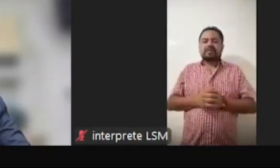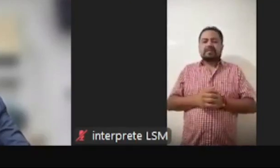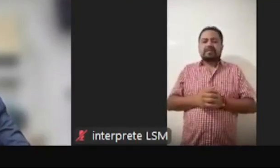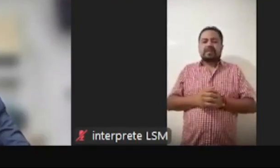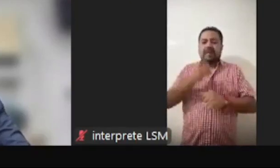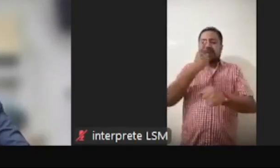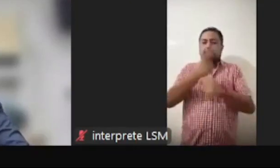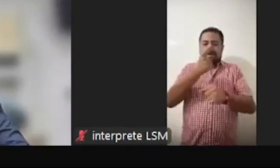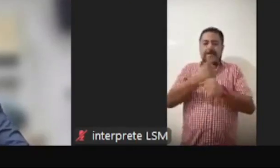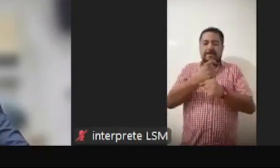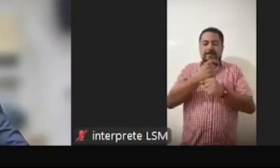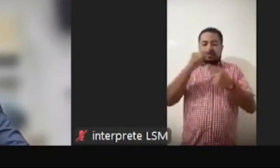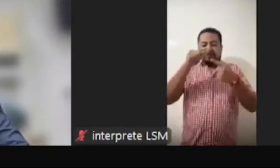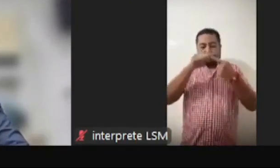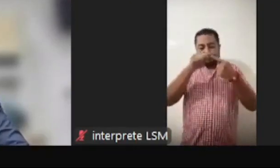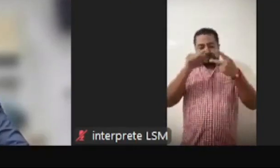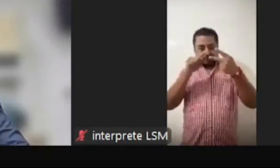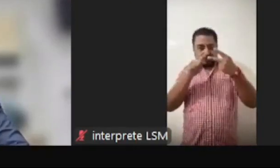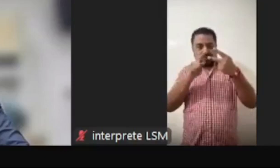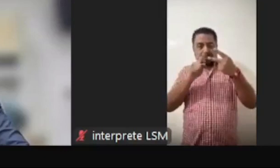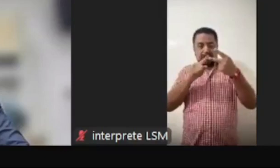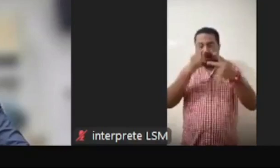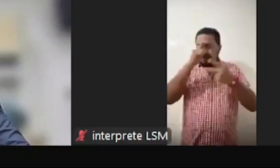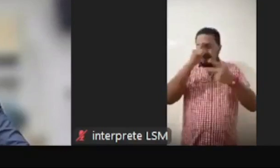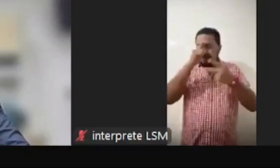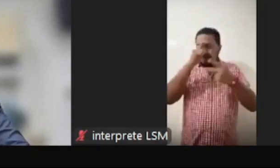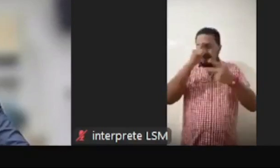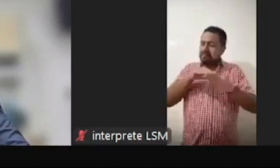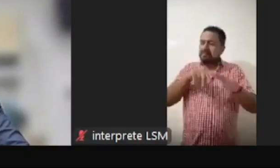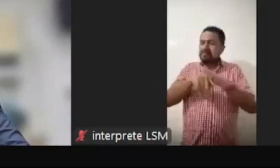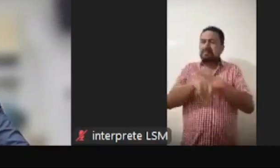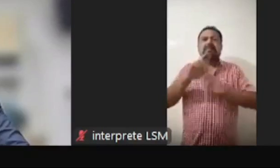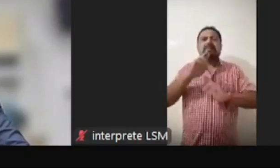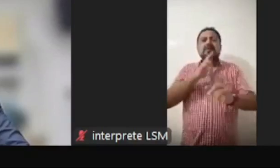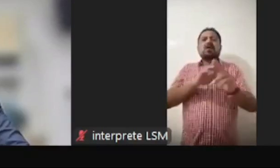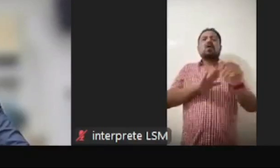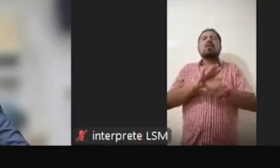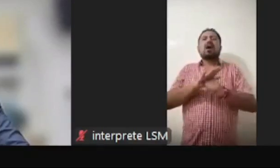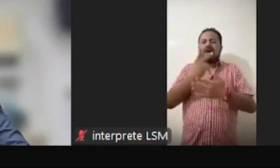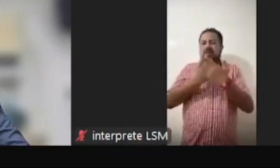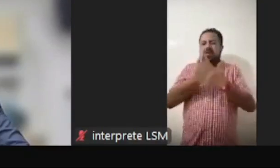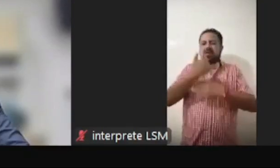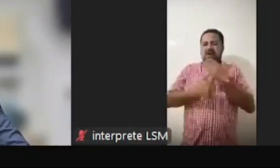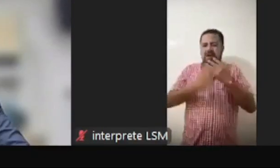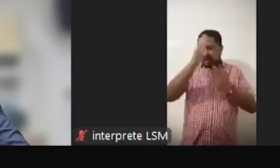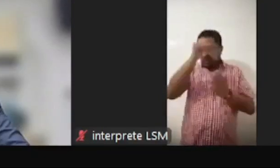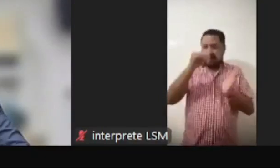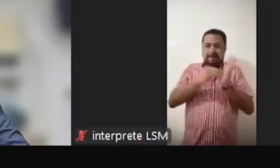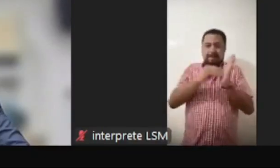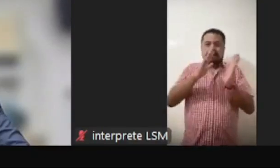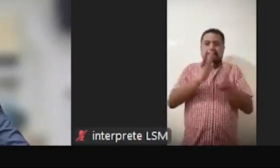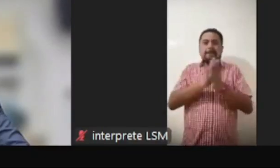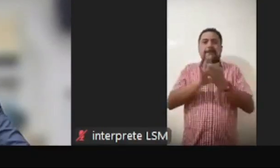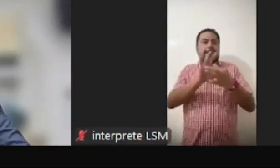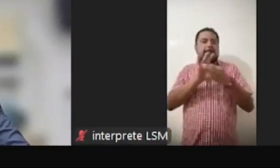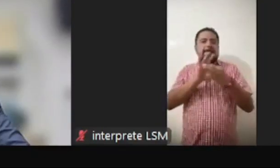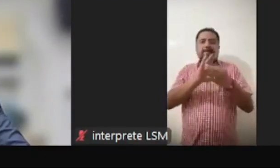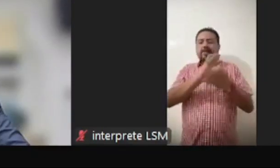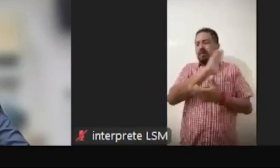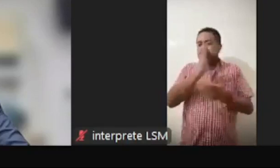Los primeros dos asuntos listados para analizar y resolver corresponden a los proyectos de acuerdos plenarios relativos a los